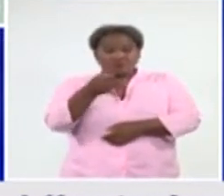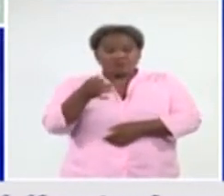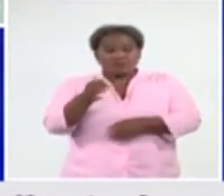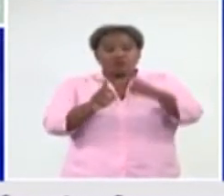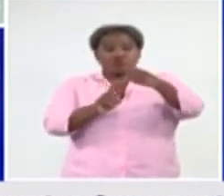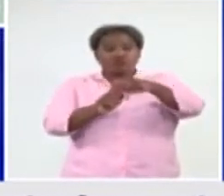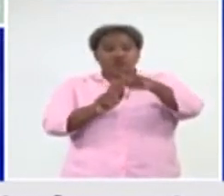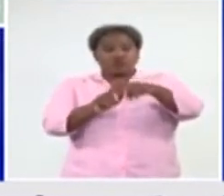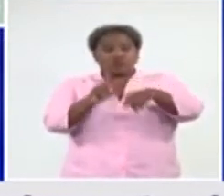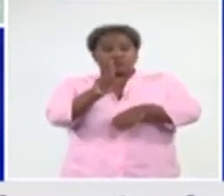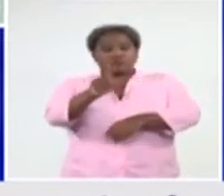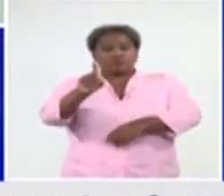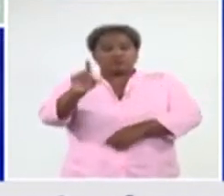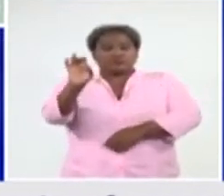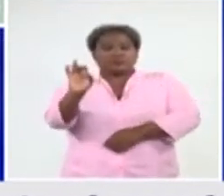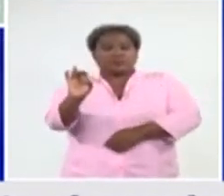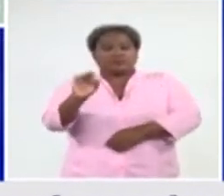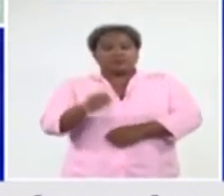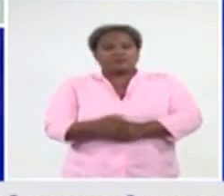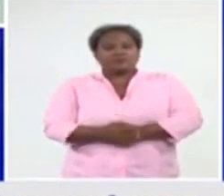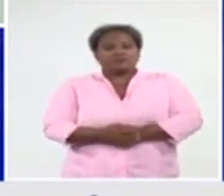diagnostican 117 de los